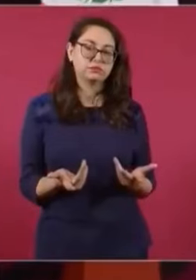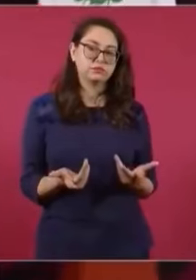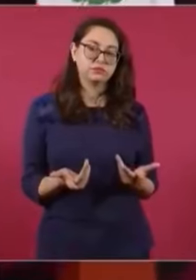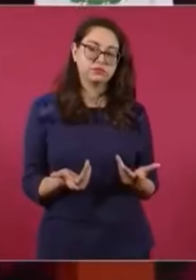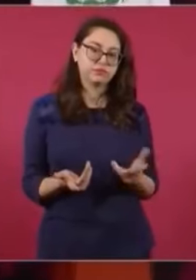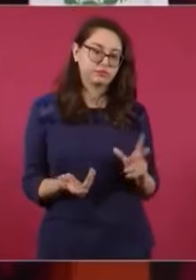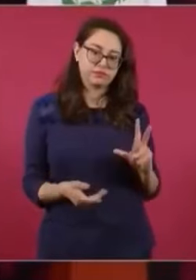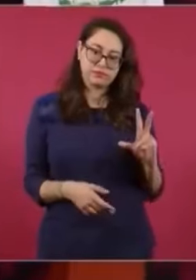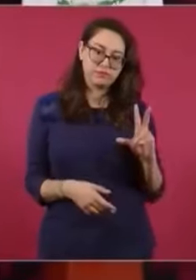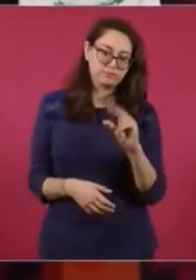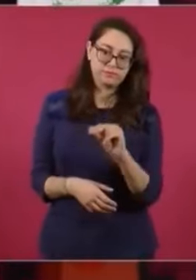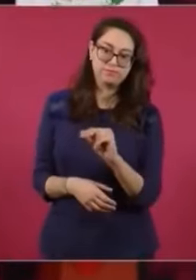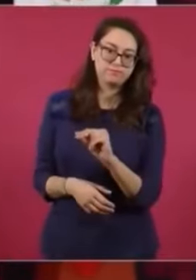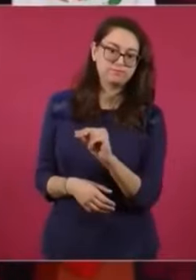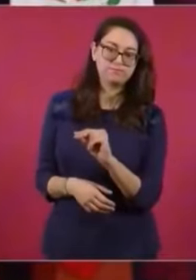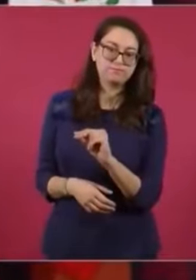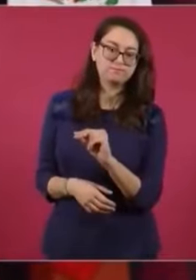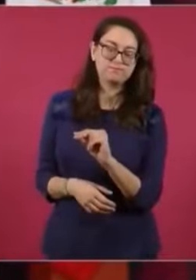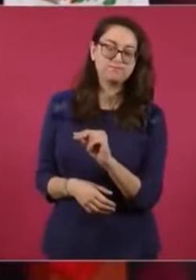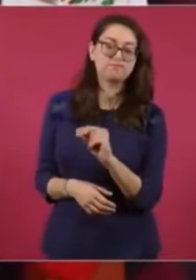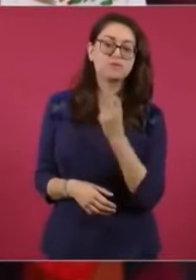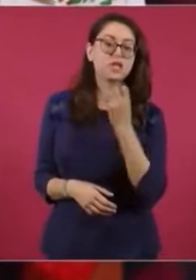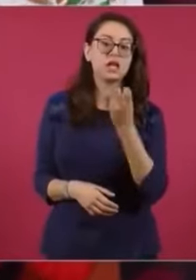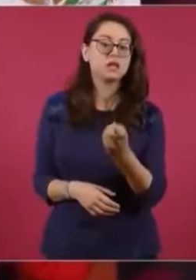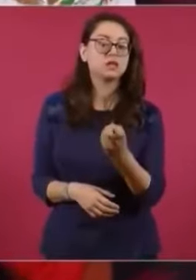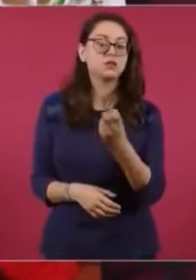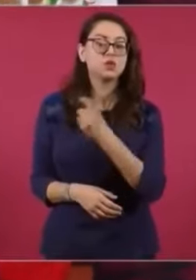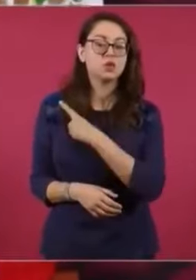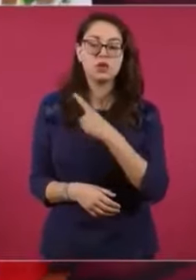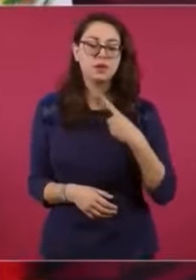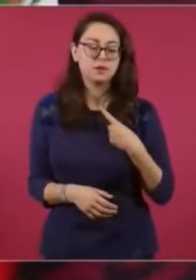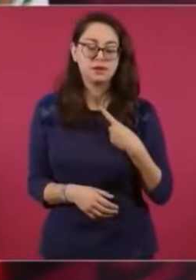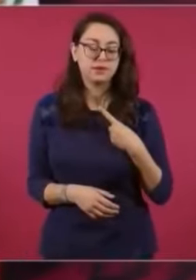a otro gobierno, y eso es